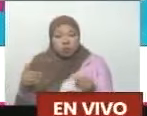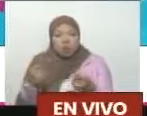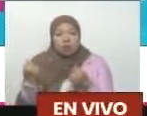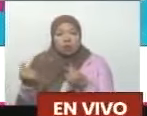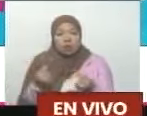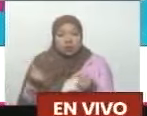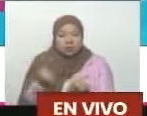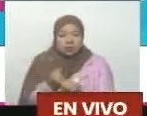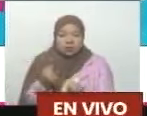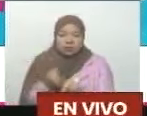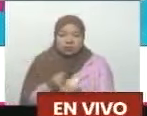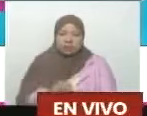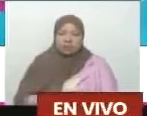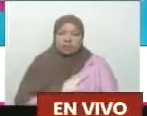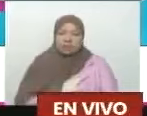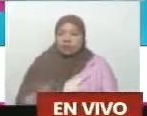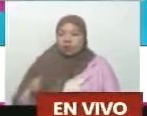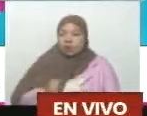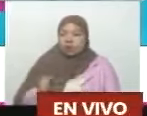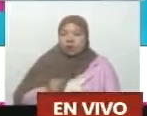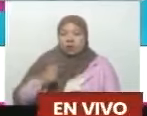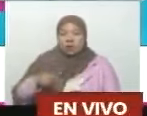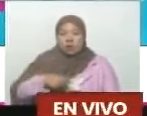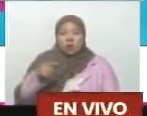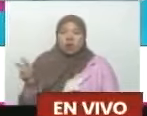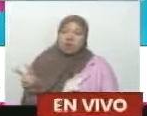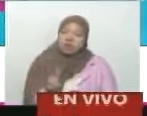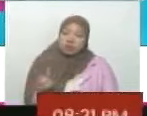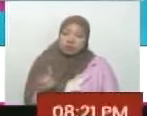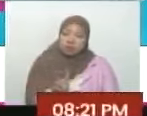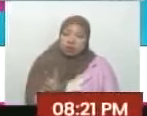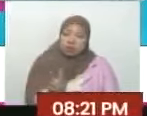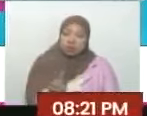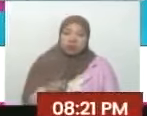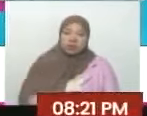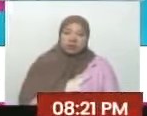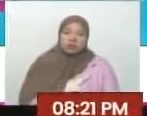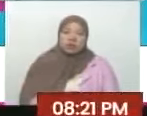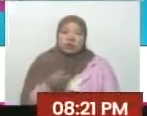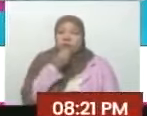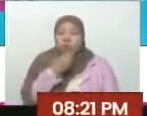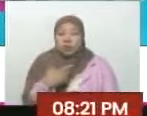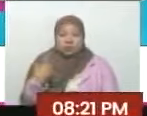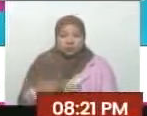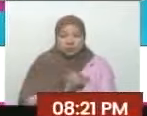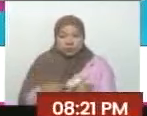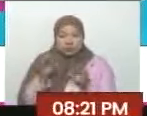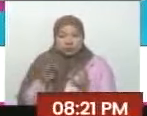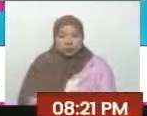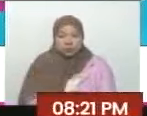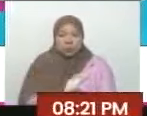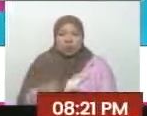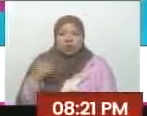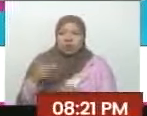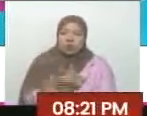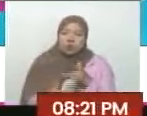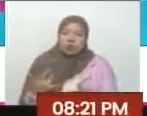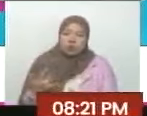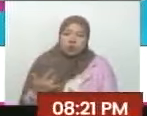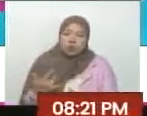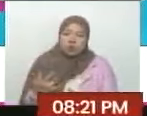economía, cualquier parecido con la realidad de Venezuela no es casualidad. Es el método